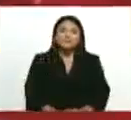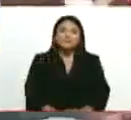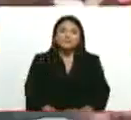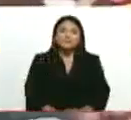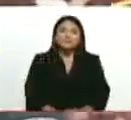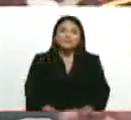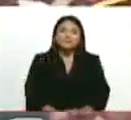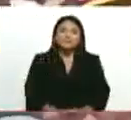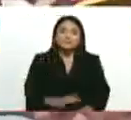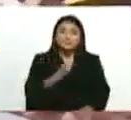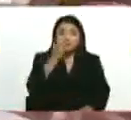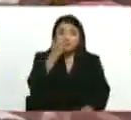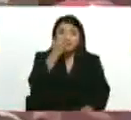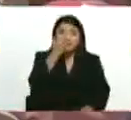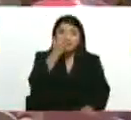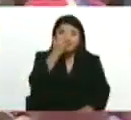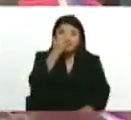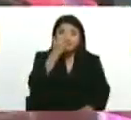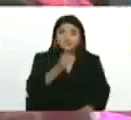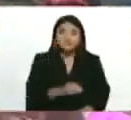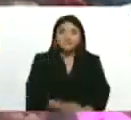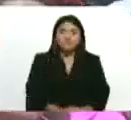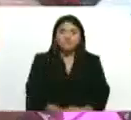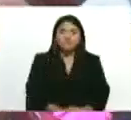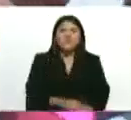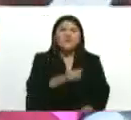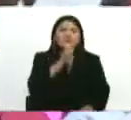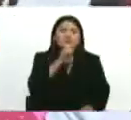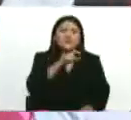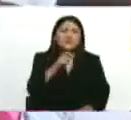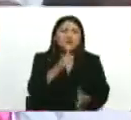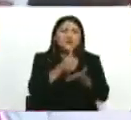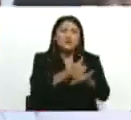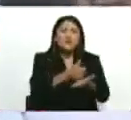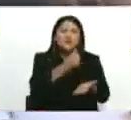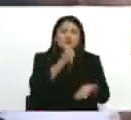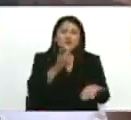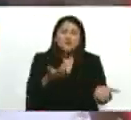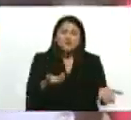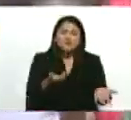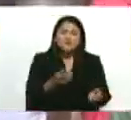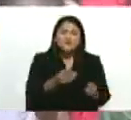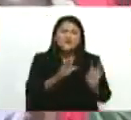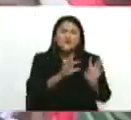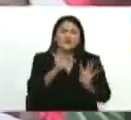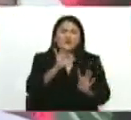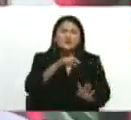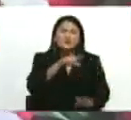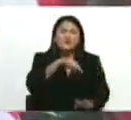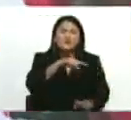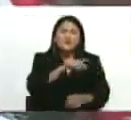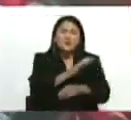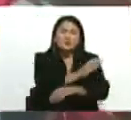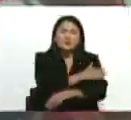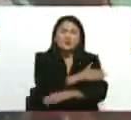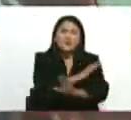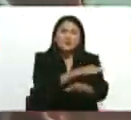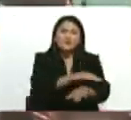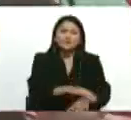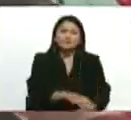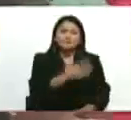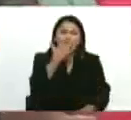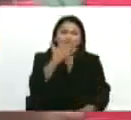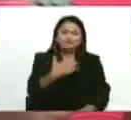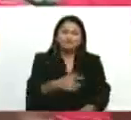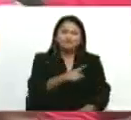Entonces, ¿dónde está la gente que los apoya a ellos, pues? ¿Dónde están el 90%? Es pura